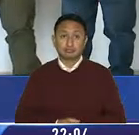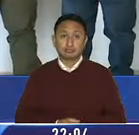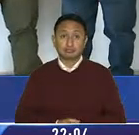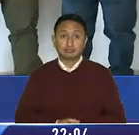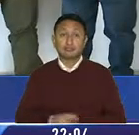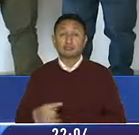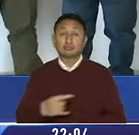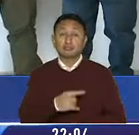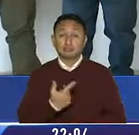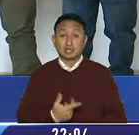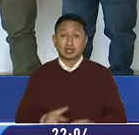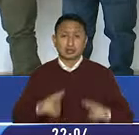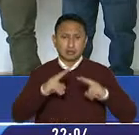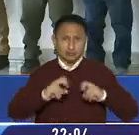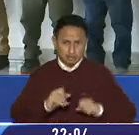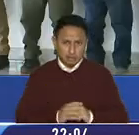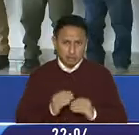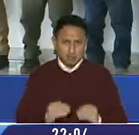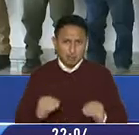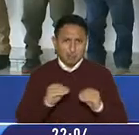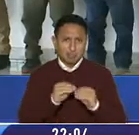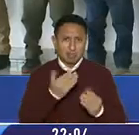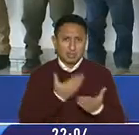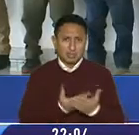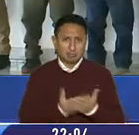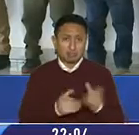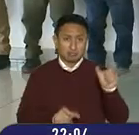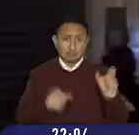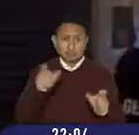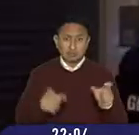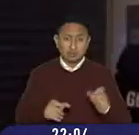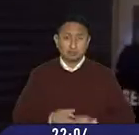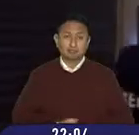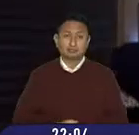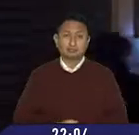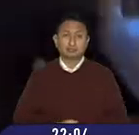en las investigaciones se logre evidenciar más miembros de esta organización.